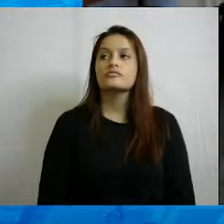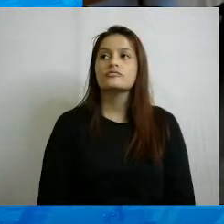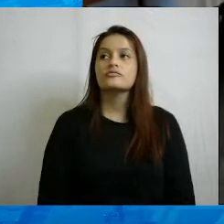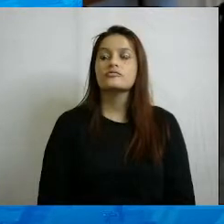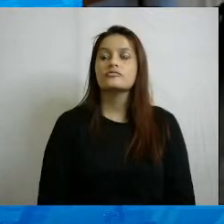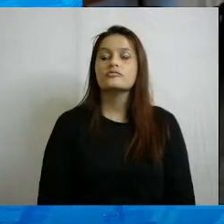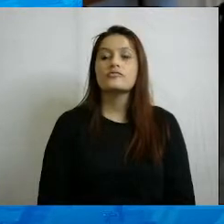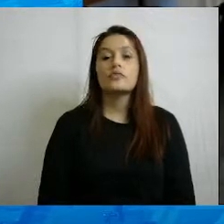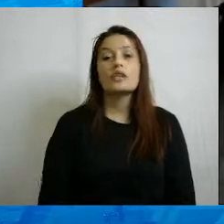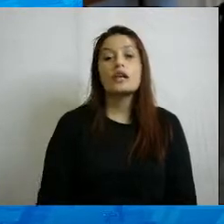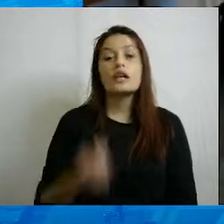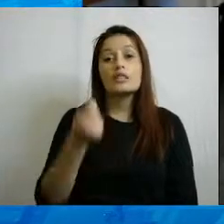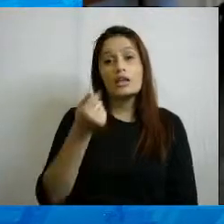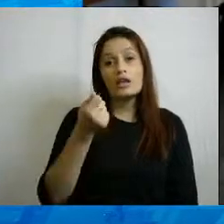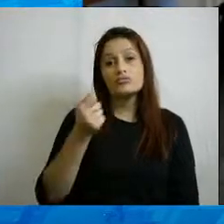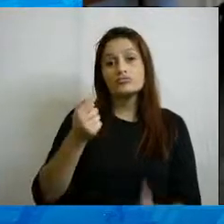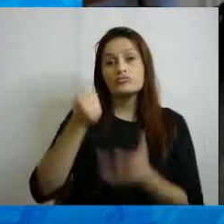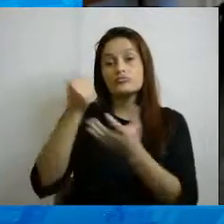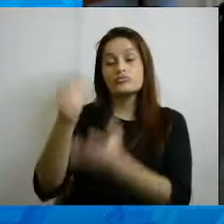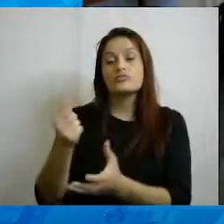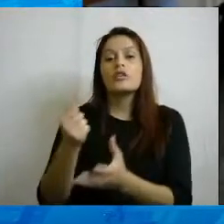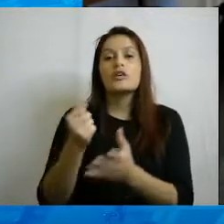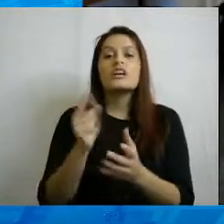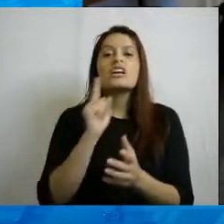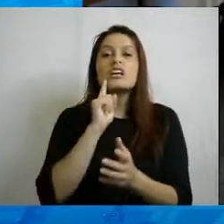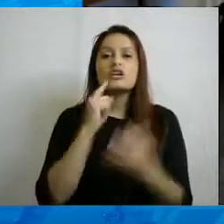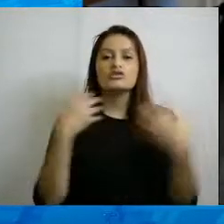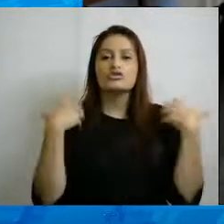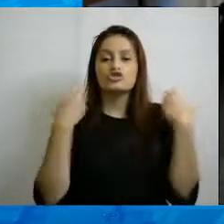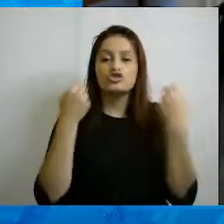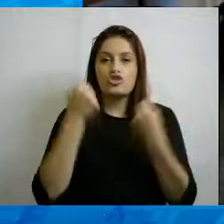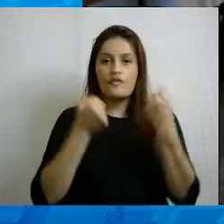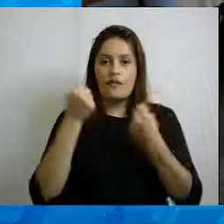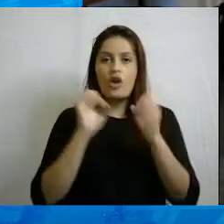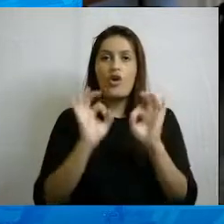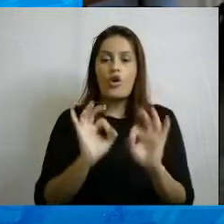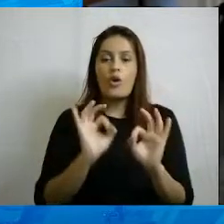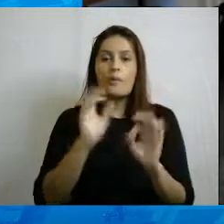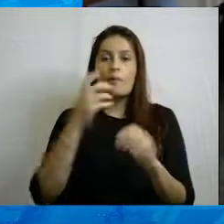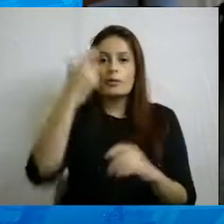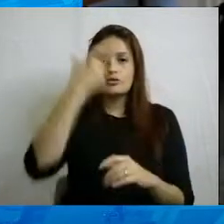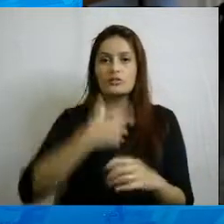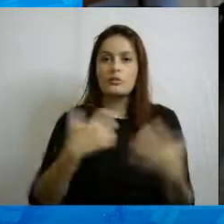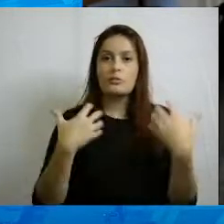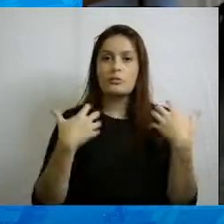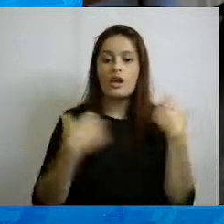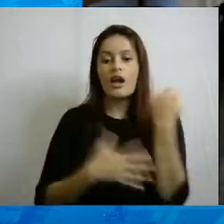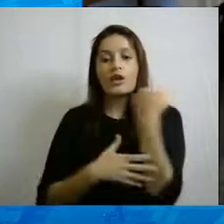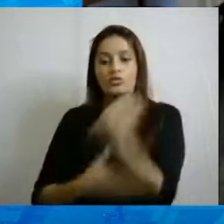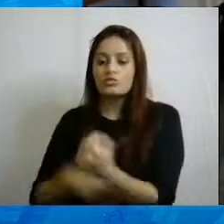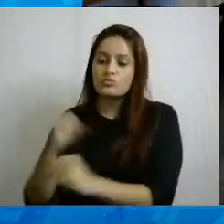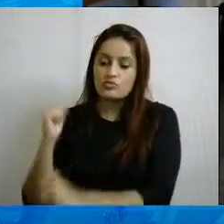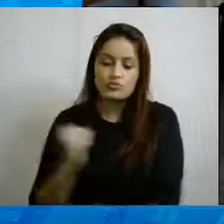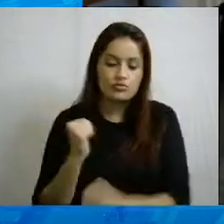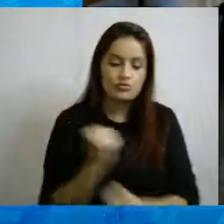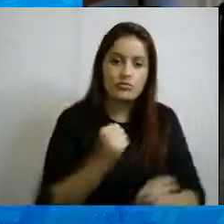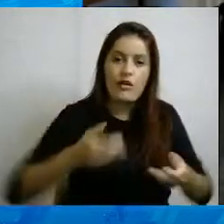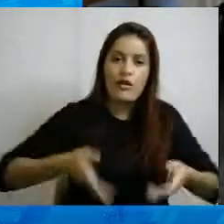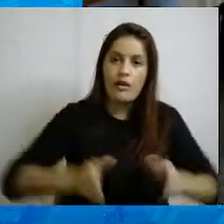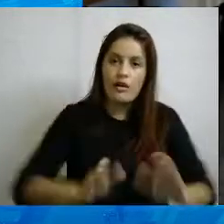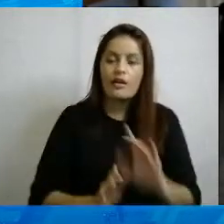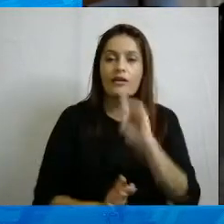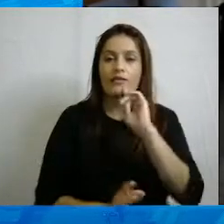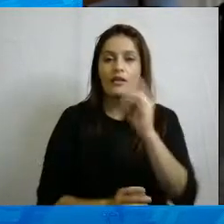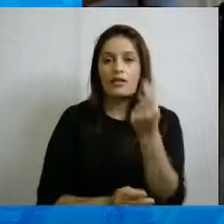efectúen labores durante el año 2022, como choferes o conductores, peonetas o barredores de calles, y dichos